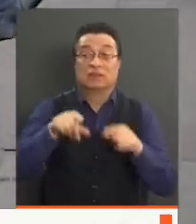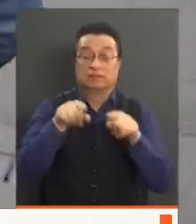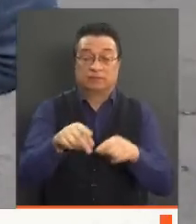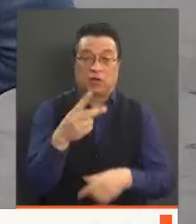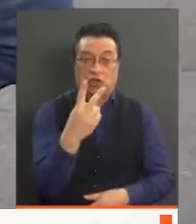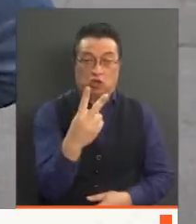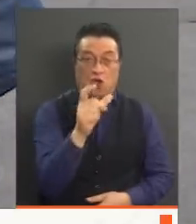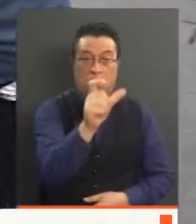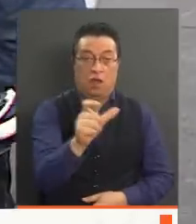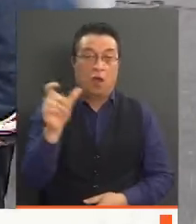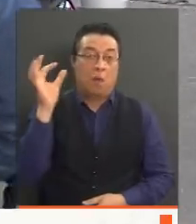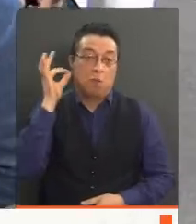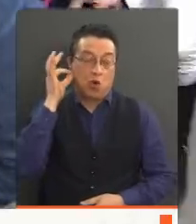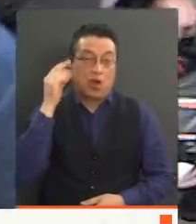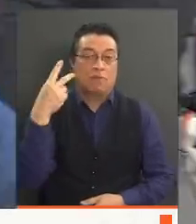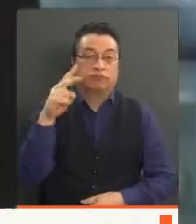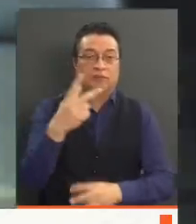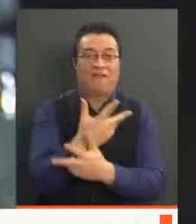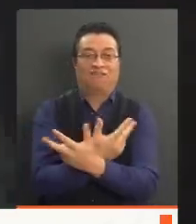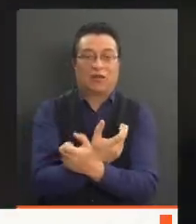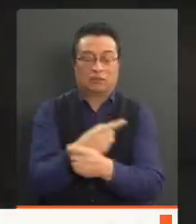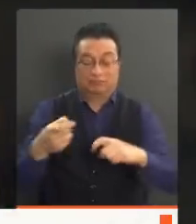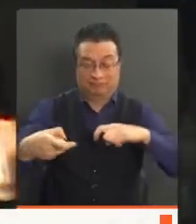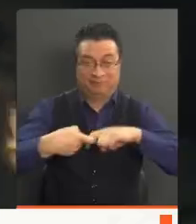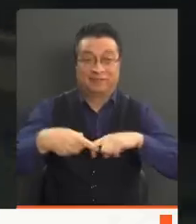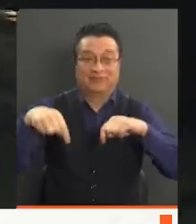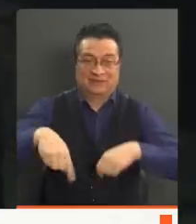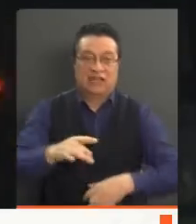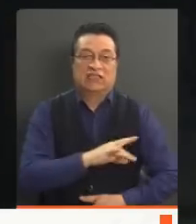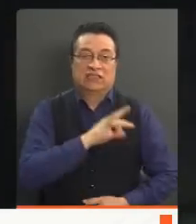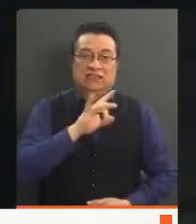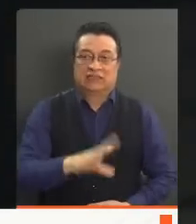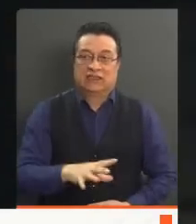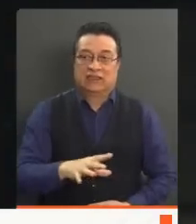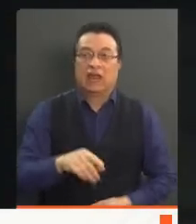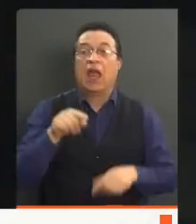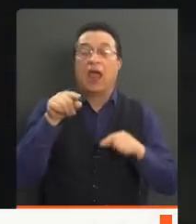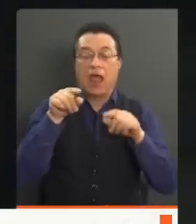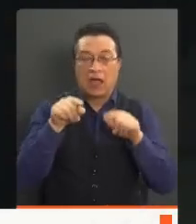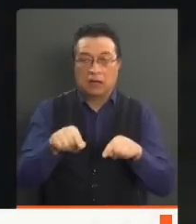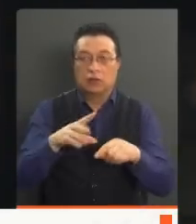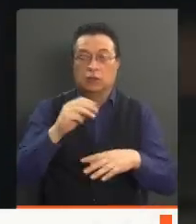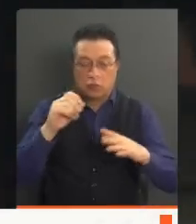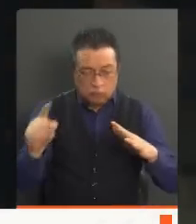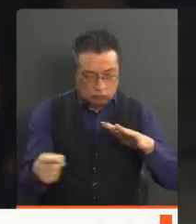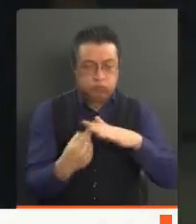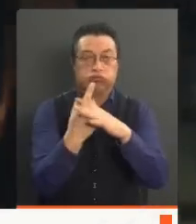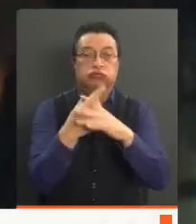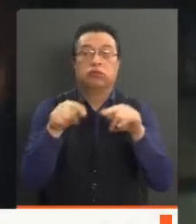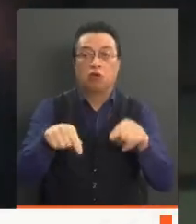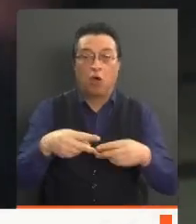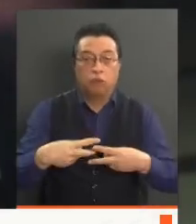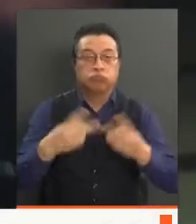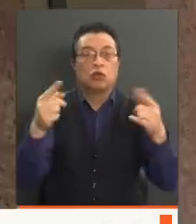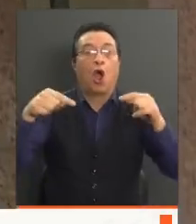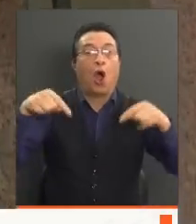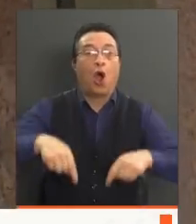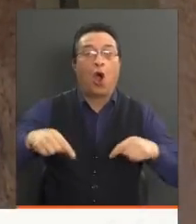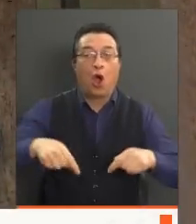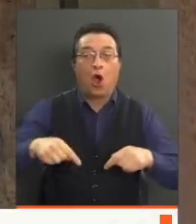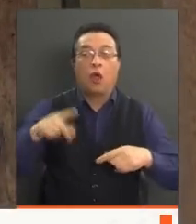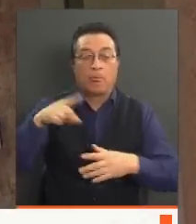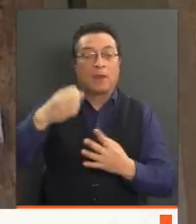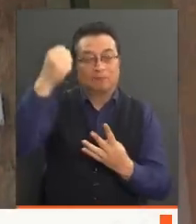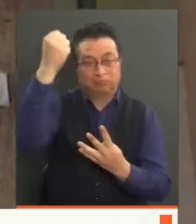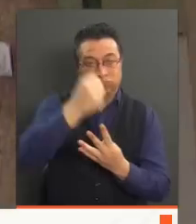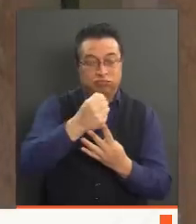mujeres venezolanas que se casaron en Chile y su realidad salió de la oscuridad del subterráneo a la luz pública hoy, luego de un crimen en